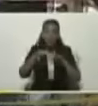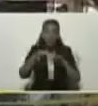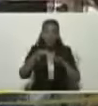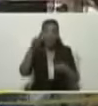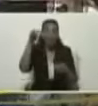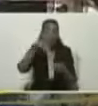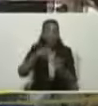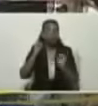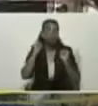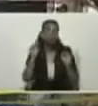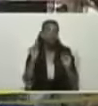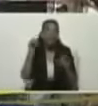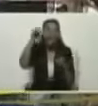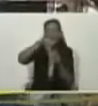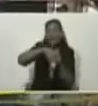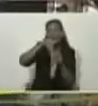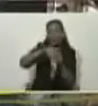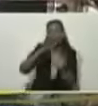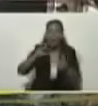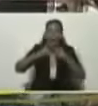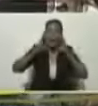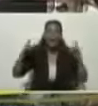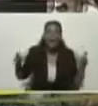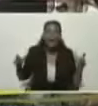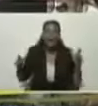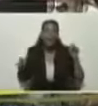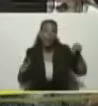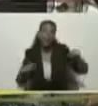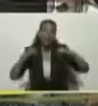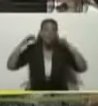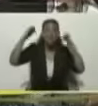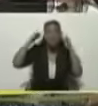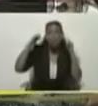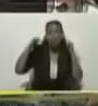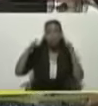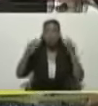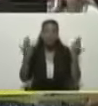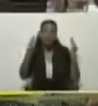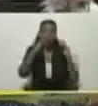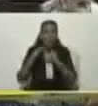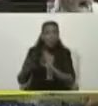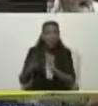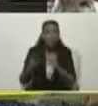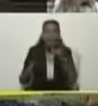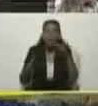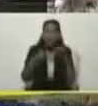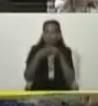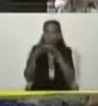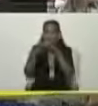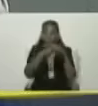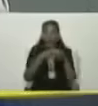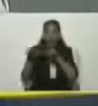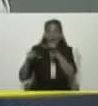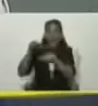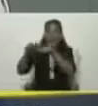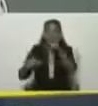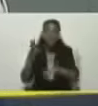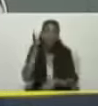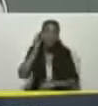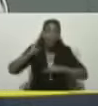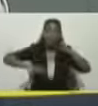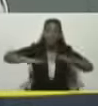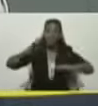Electromujer. Es un género combinado de parranda y house del grupo Herencia Mujer